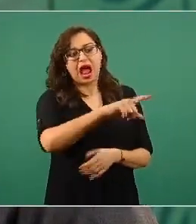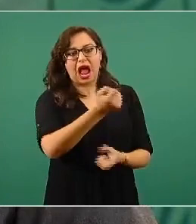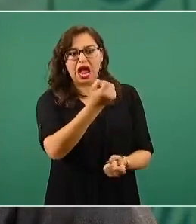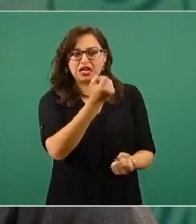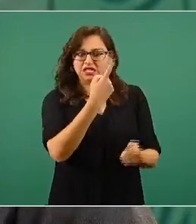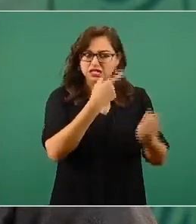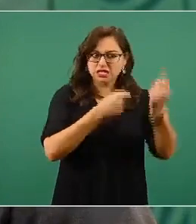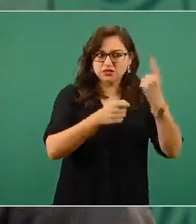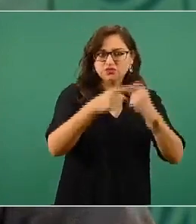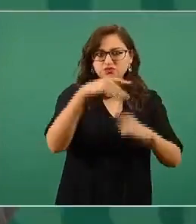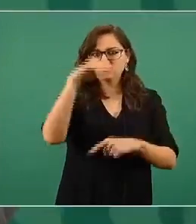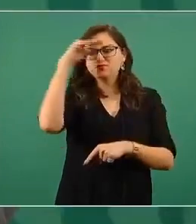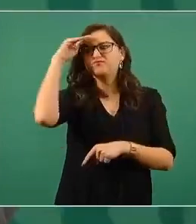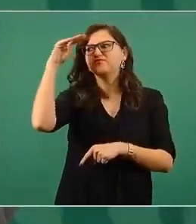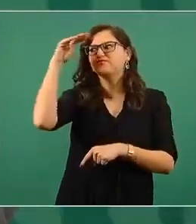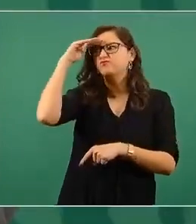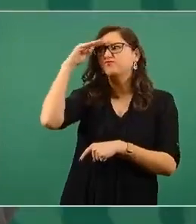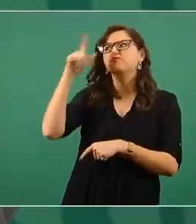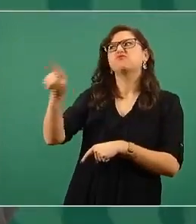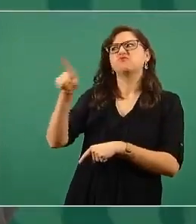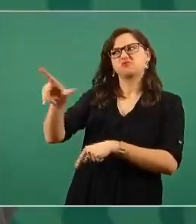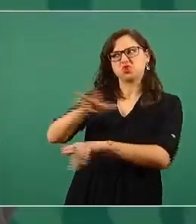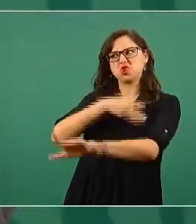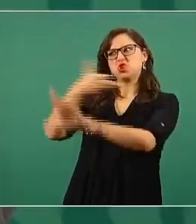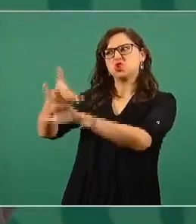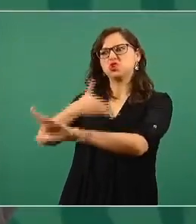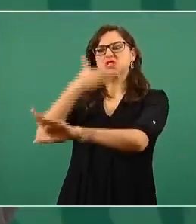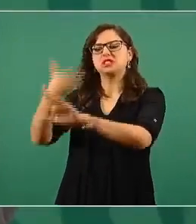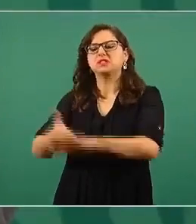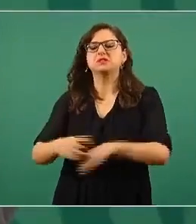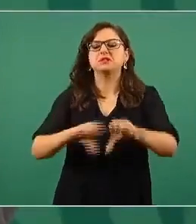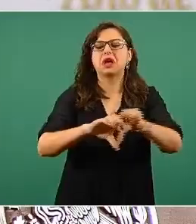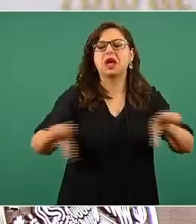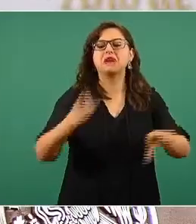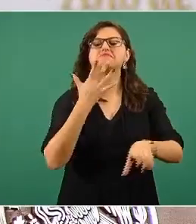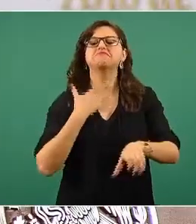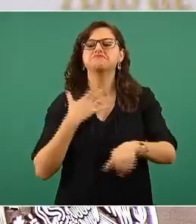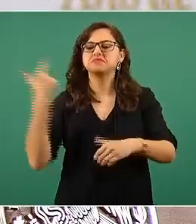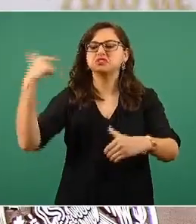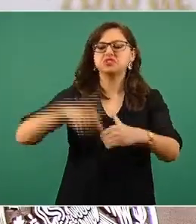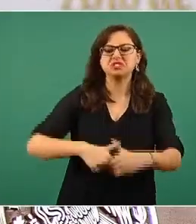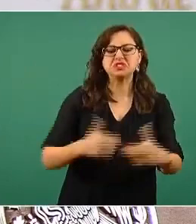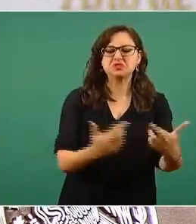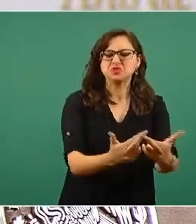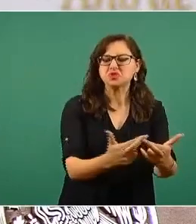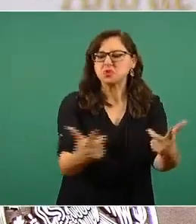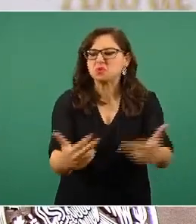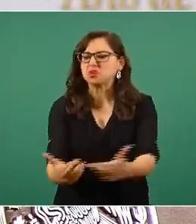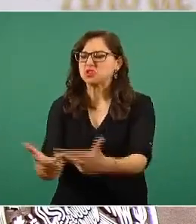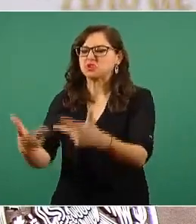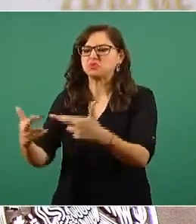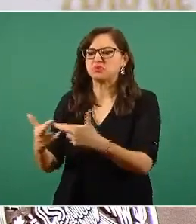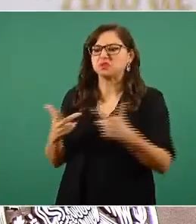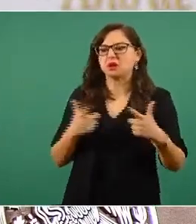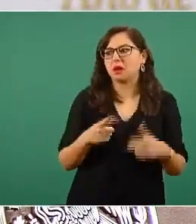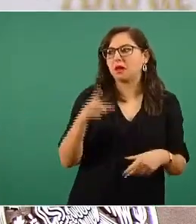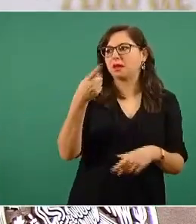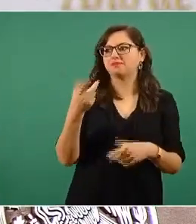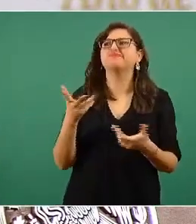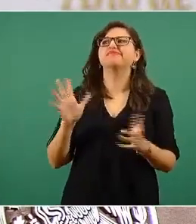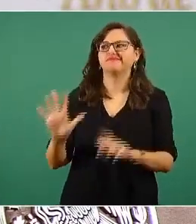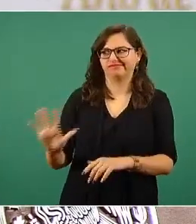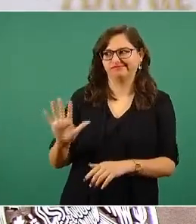que nos rompieron ductos porque pensaron de que no íbamos a resistir, porque la gente se nos iba